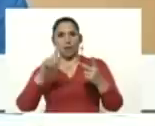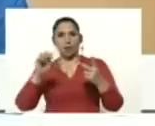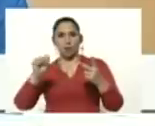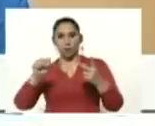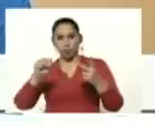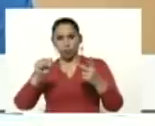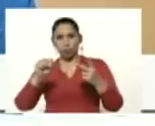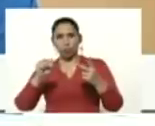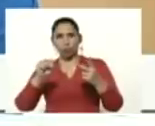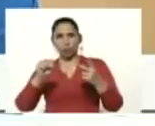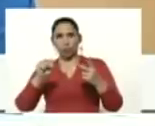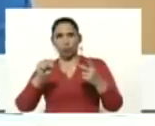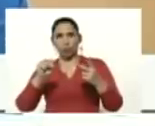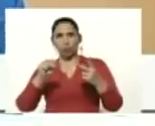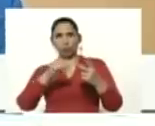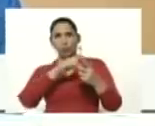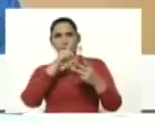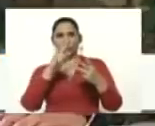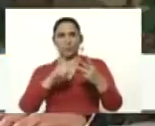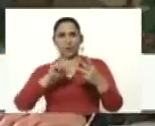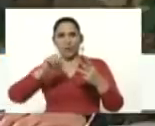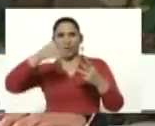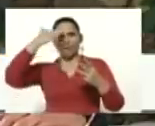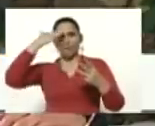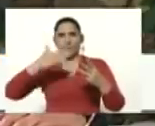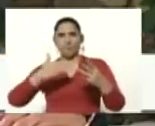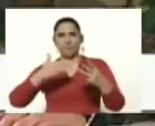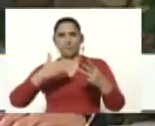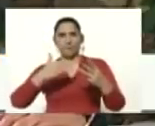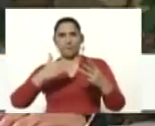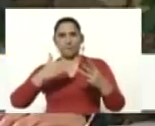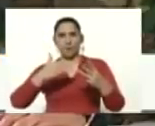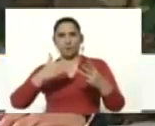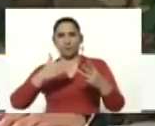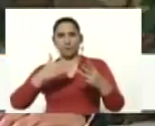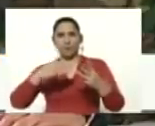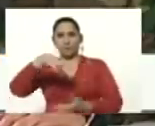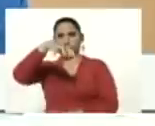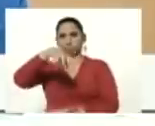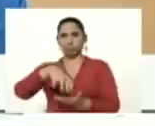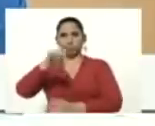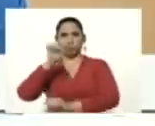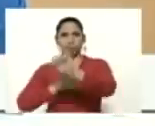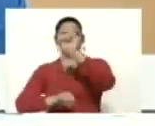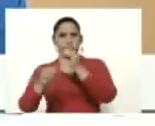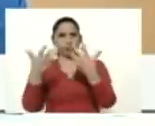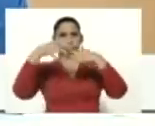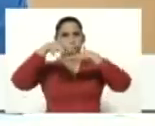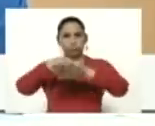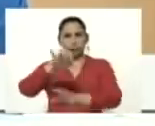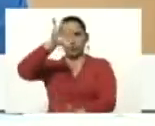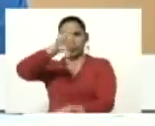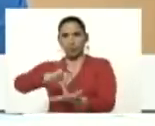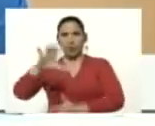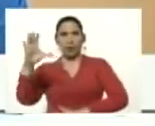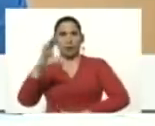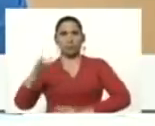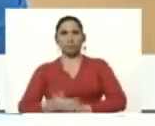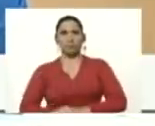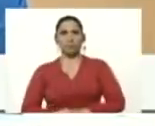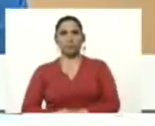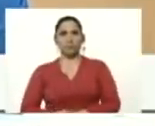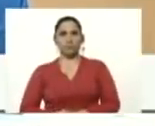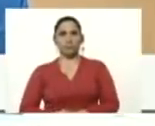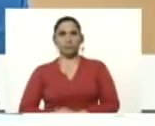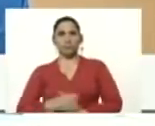Ceballos. Aquí están los jefes militares de la región de defensa integral del capital, de la zona